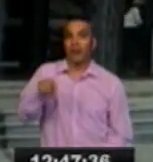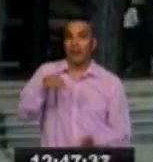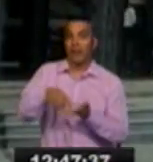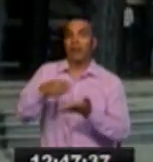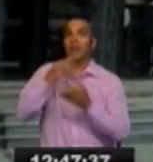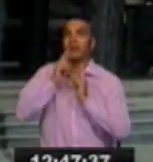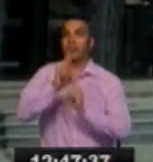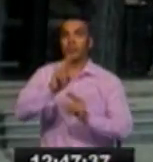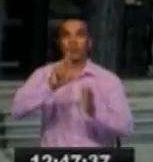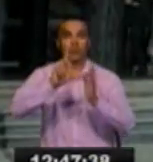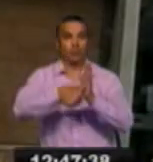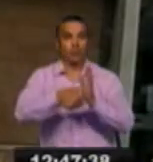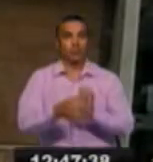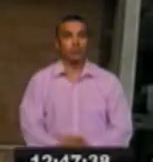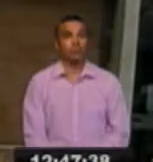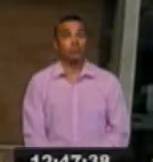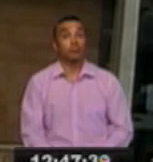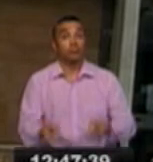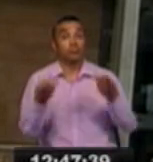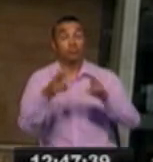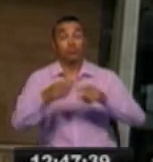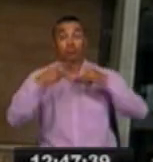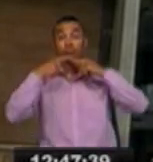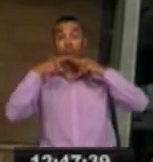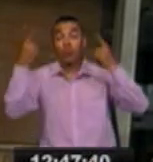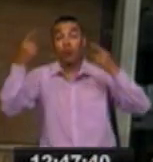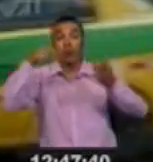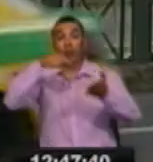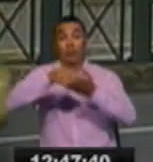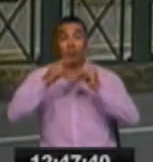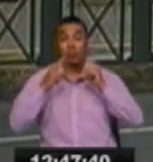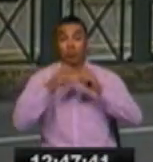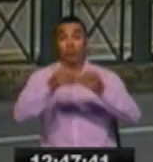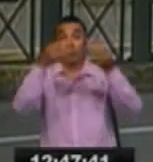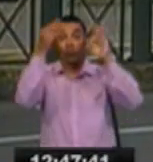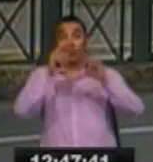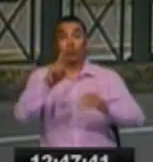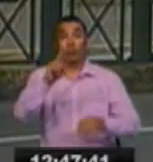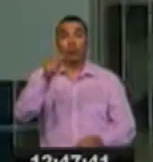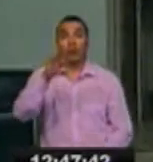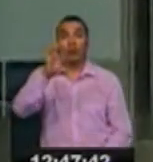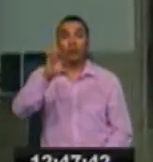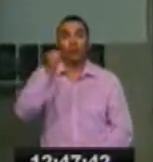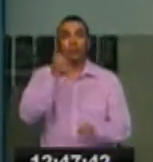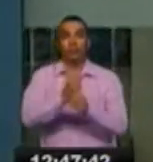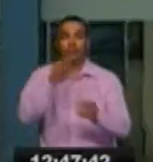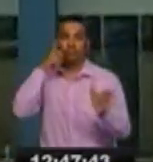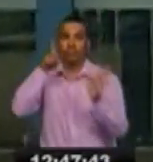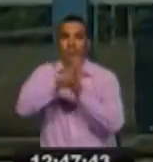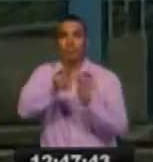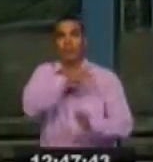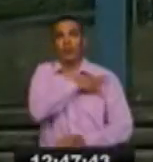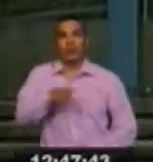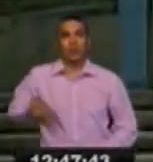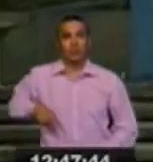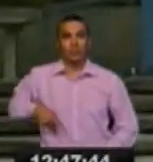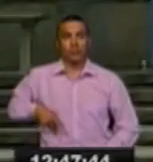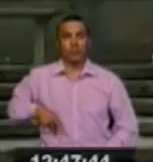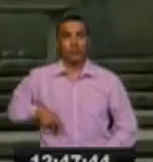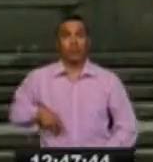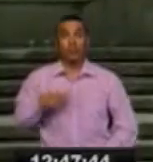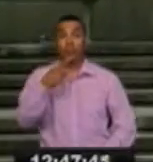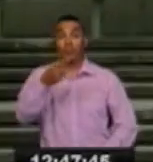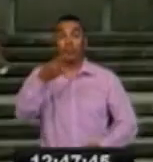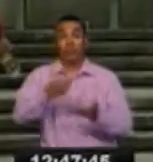Pleno Parlamentario. Mientras tanto, ya se anunció que la Unidad de Análisis Financiero UAFE actuará como acusador particular, pues según el